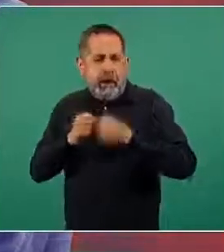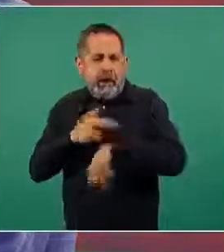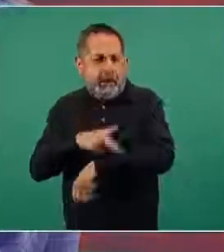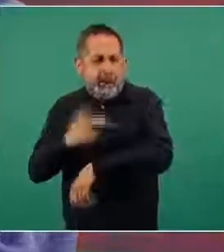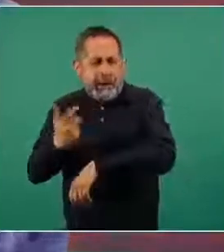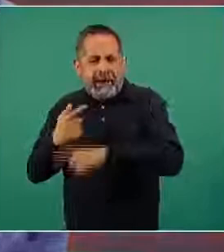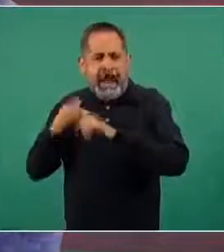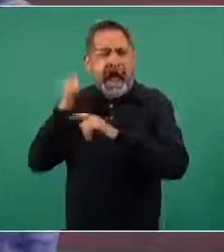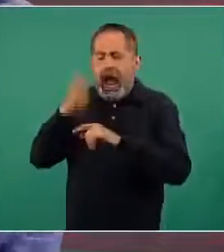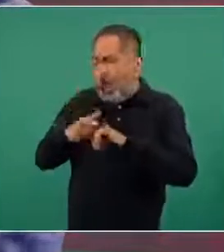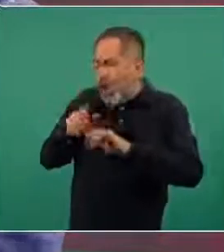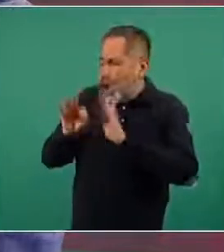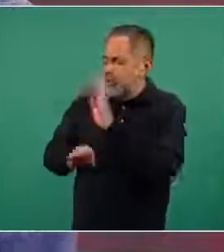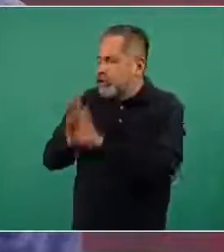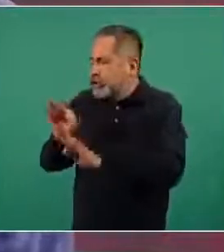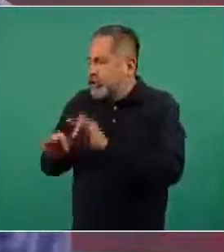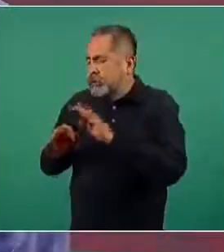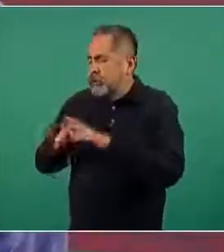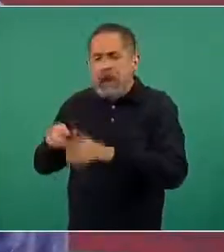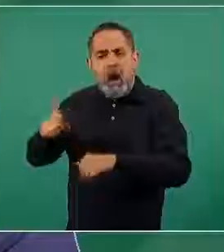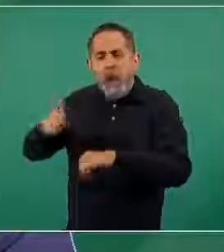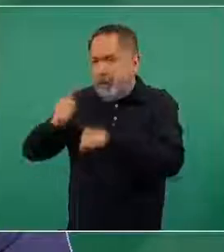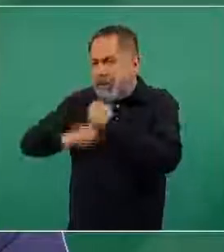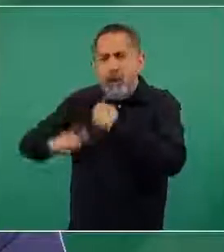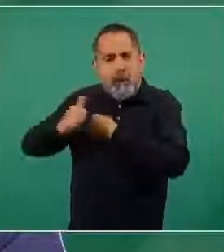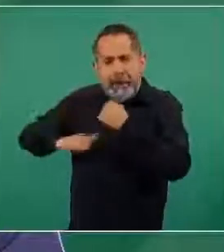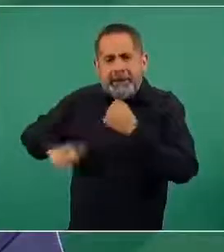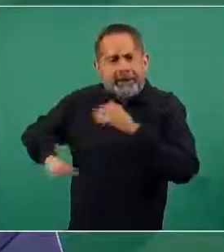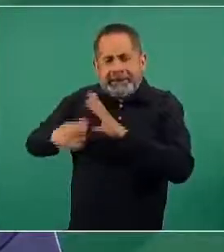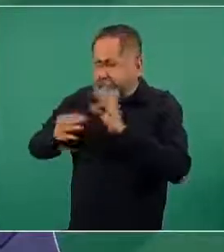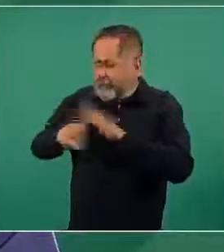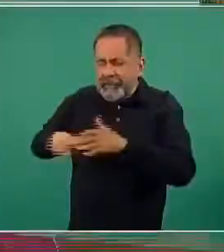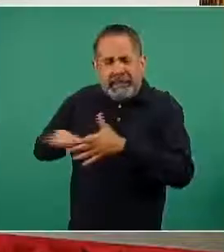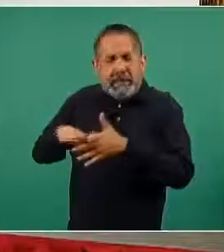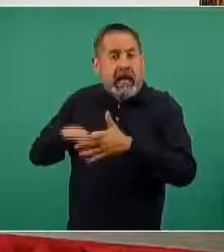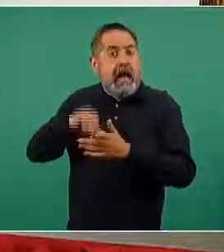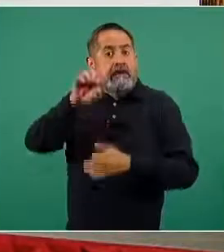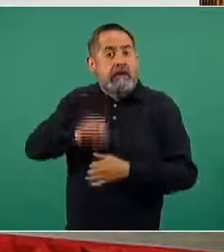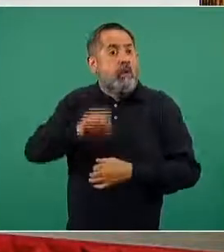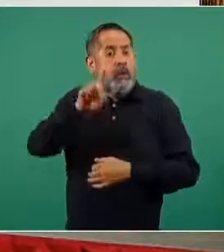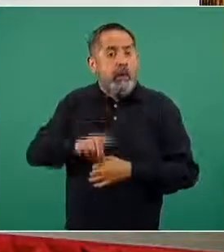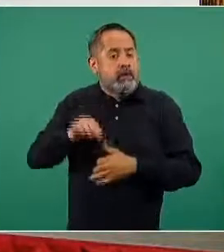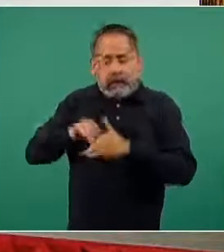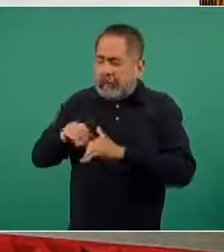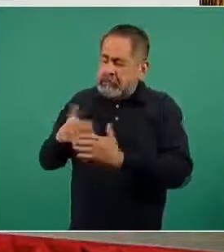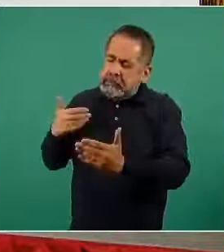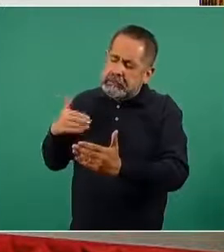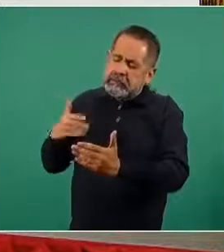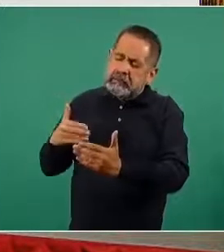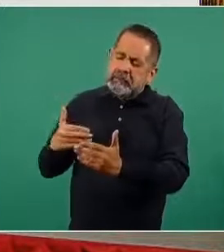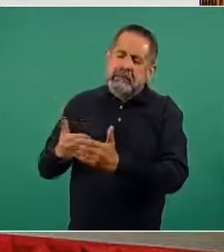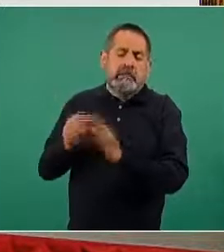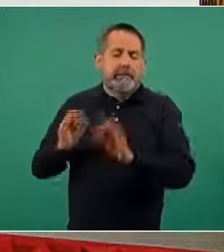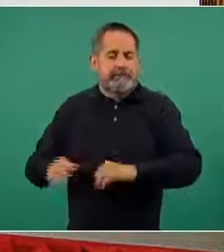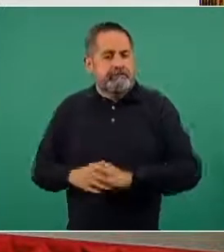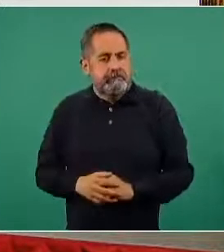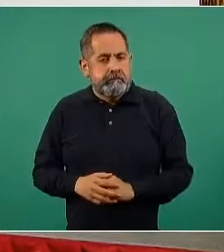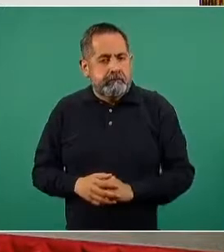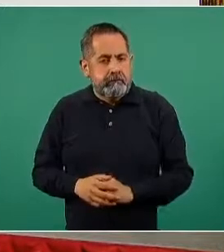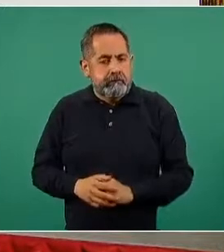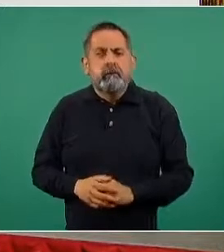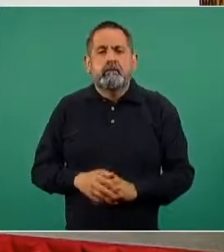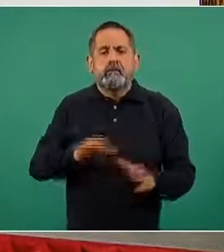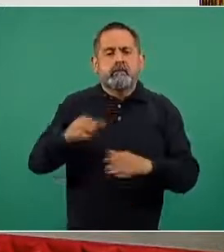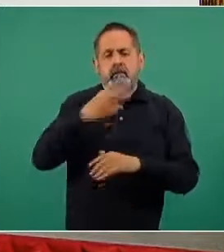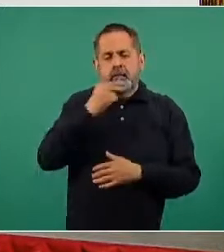sábado, domingo, para ir avanzando con el rezago. El último tema, doctor, tiene que ver con las vacunas.